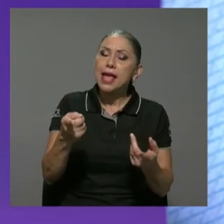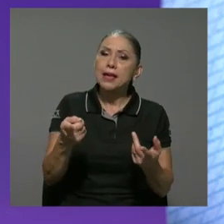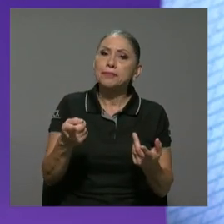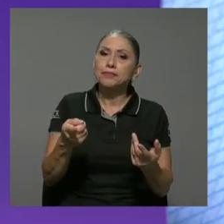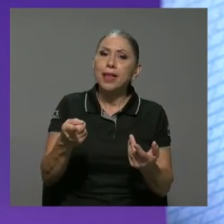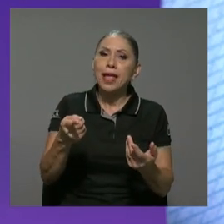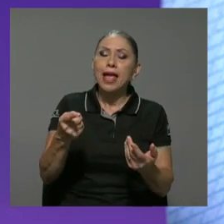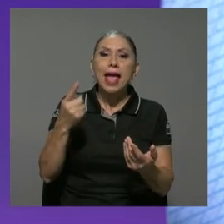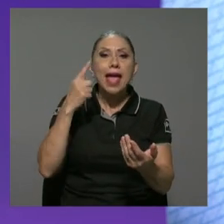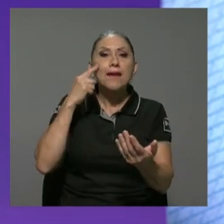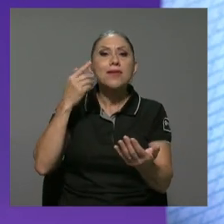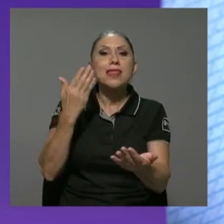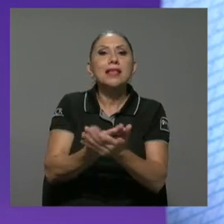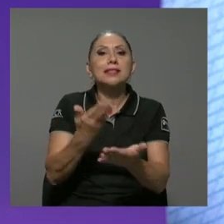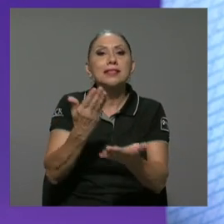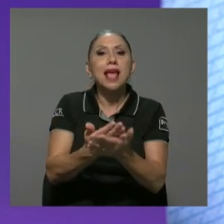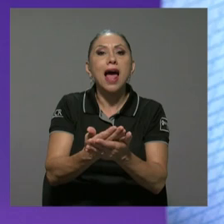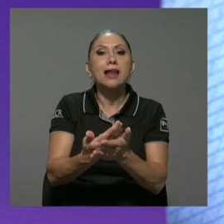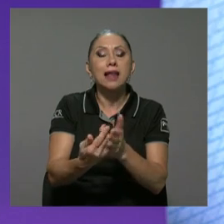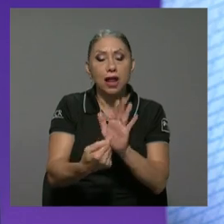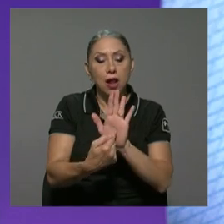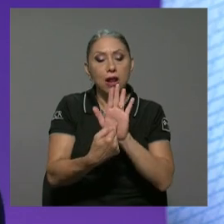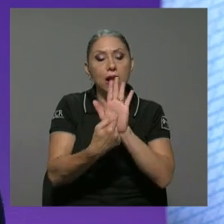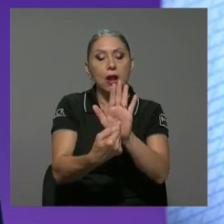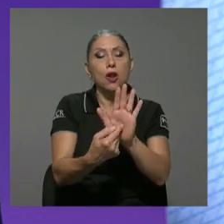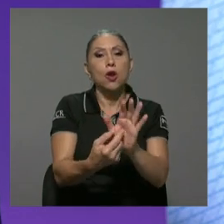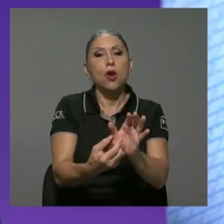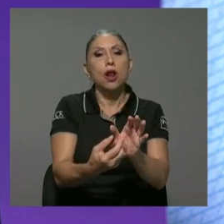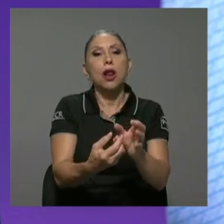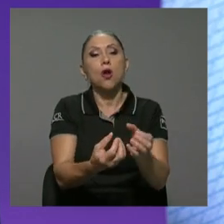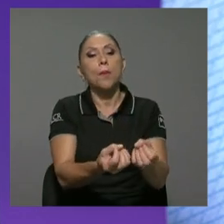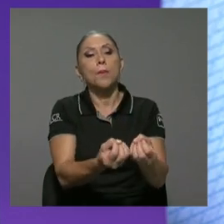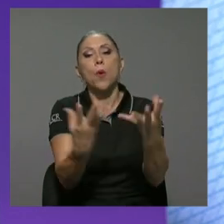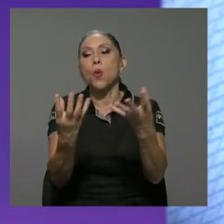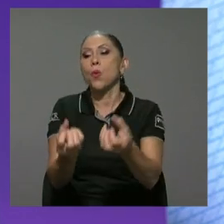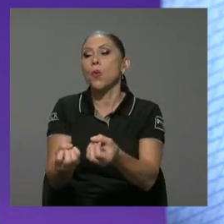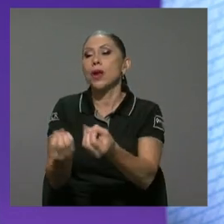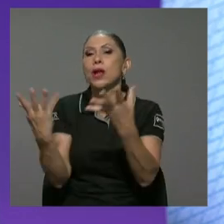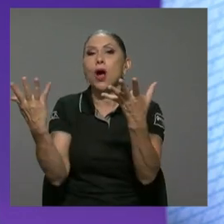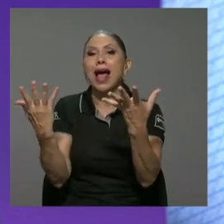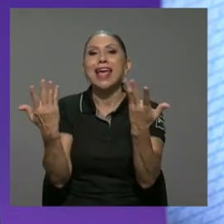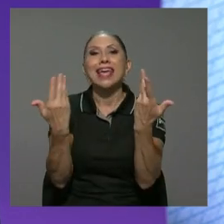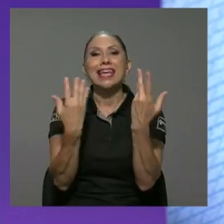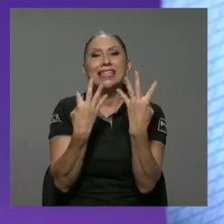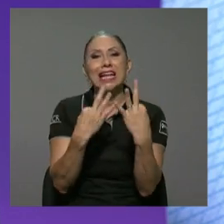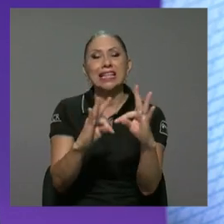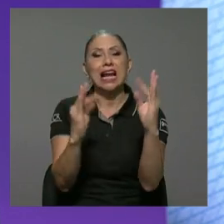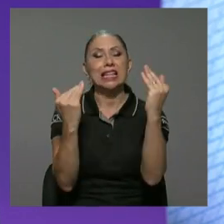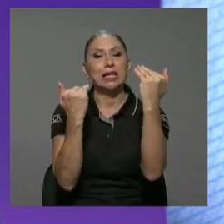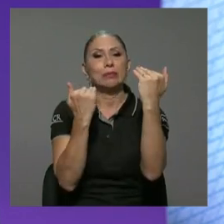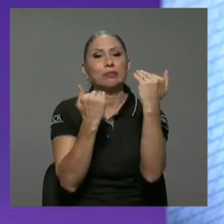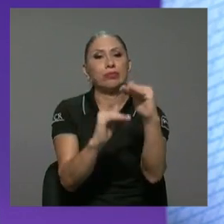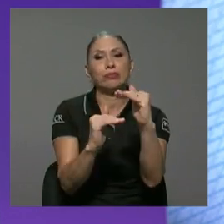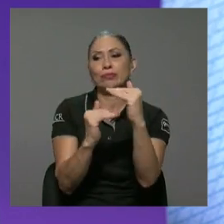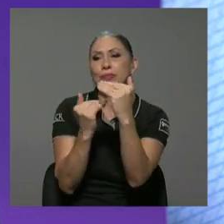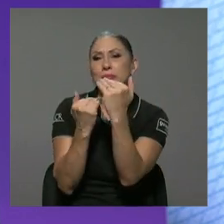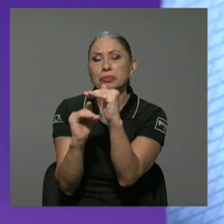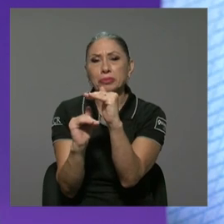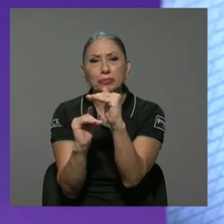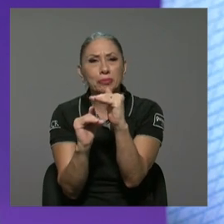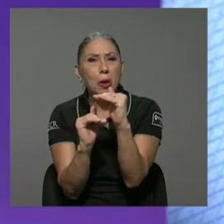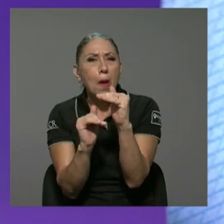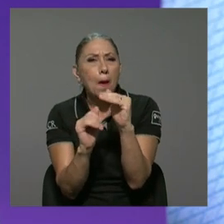Evidenciar lo público y, con base en esa evidencia, reducirlo a su mínima expresión, ¿verdad? y me parece que